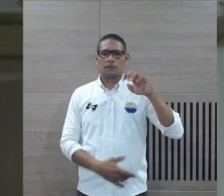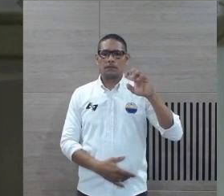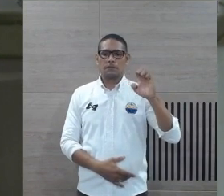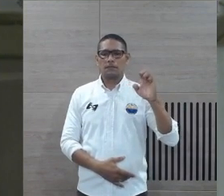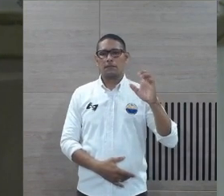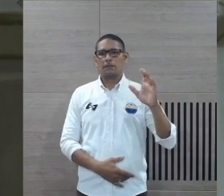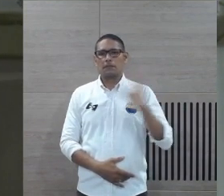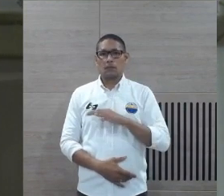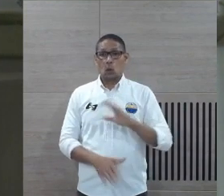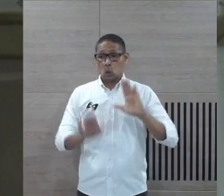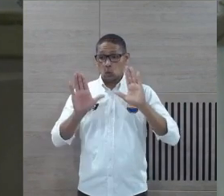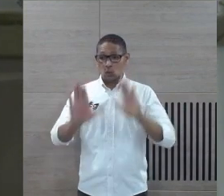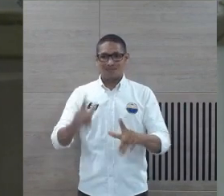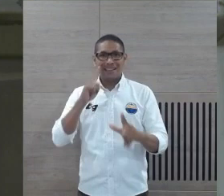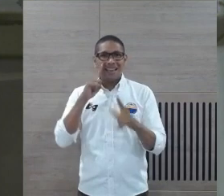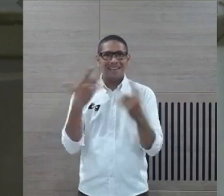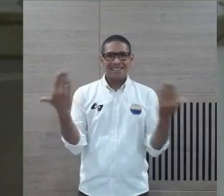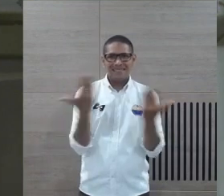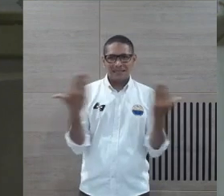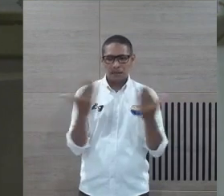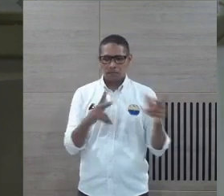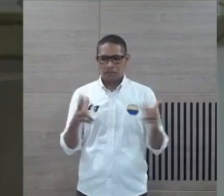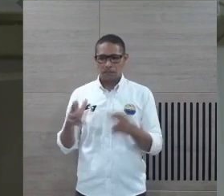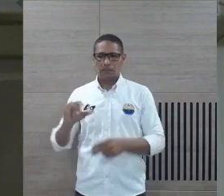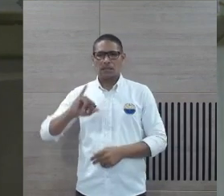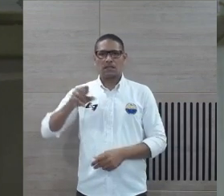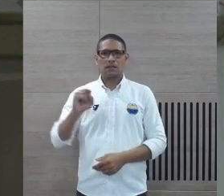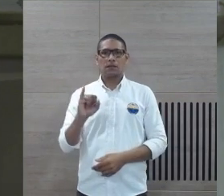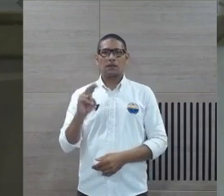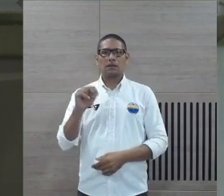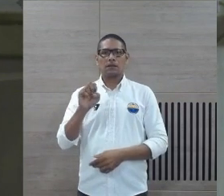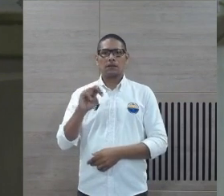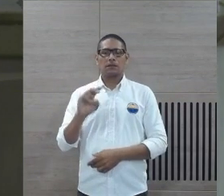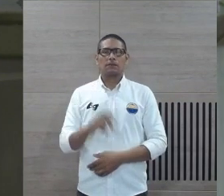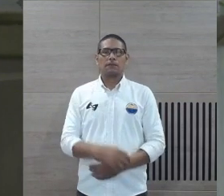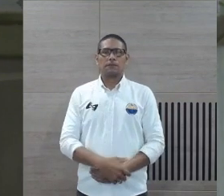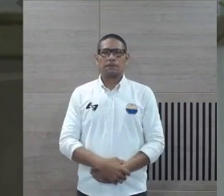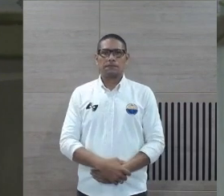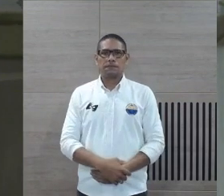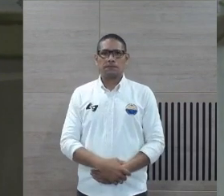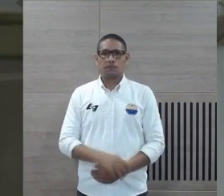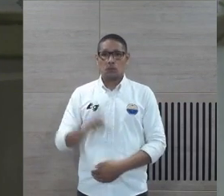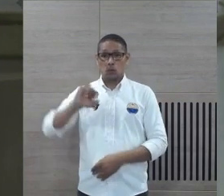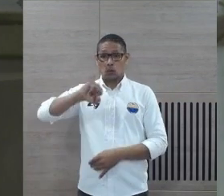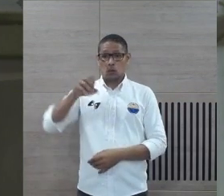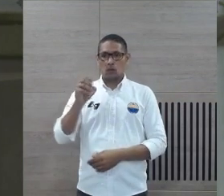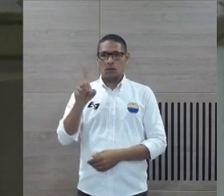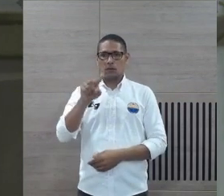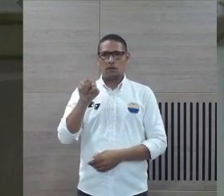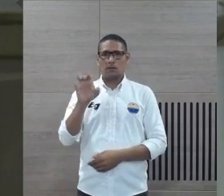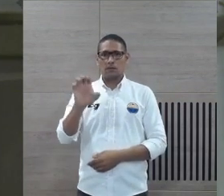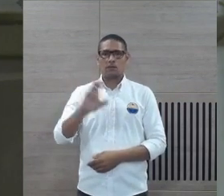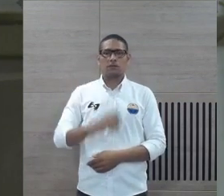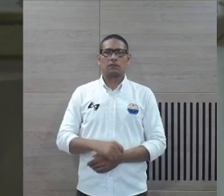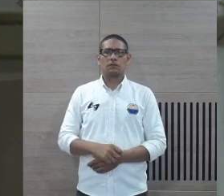Barliz. José Daniel Trujillo González. Osmar Manuel Fontalvo Jaramillo.